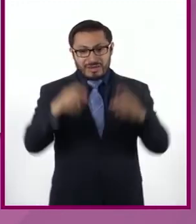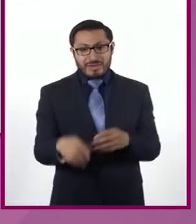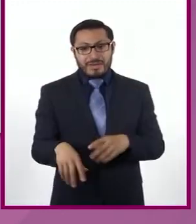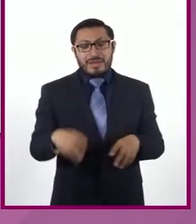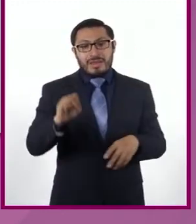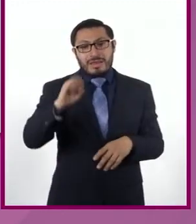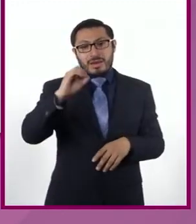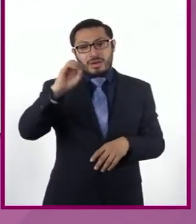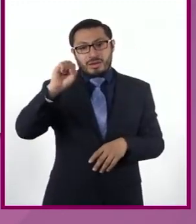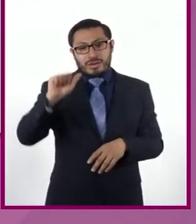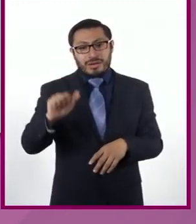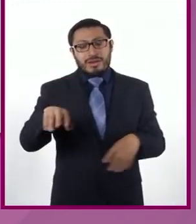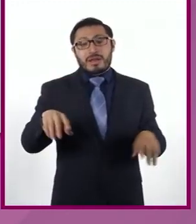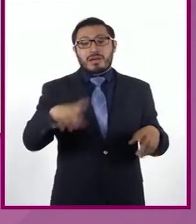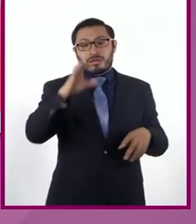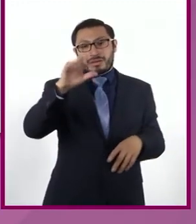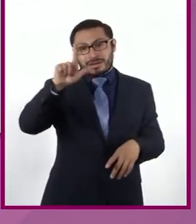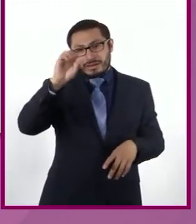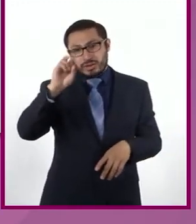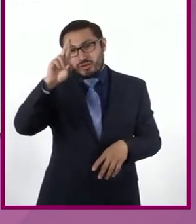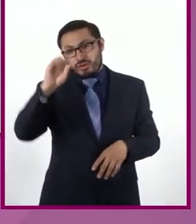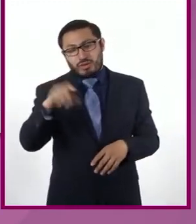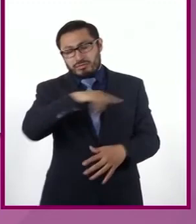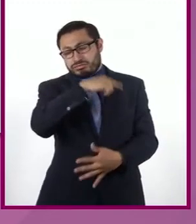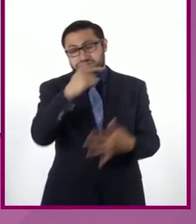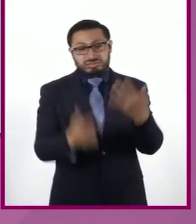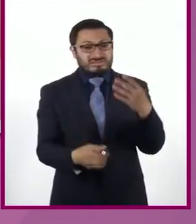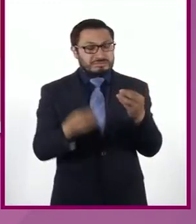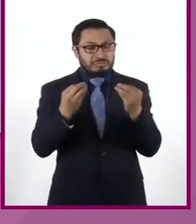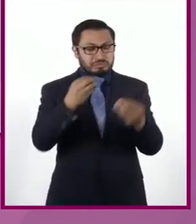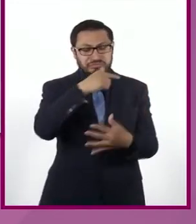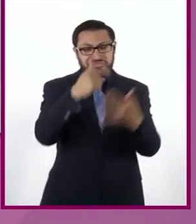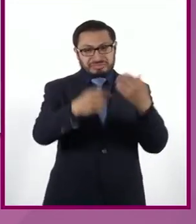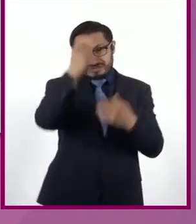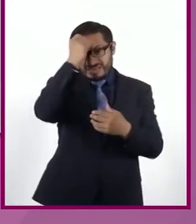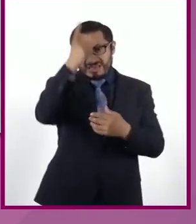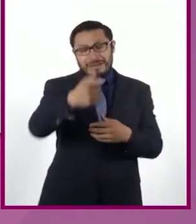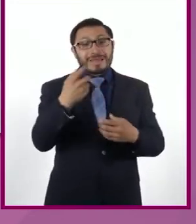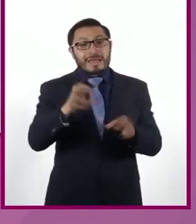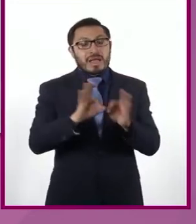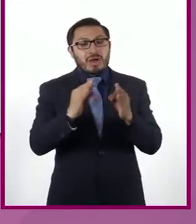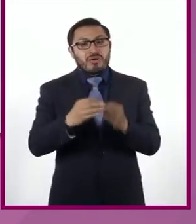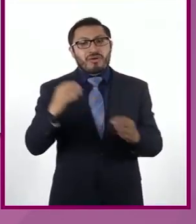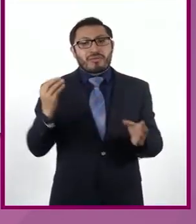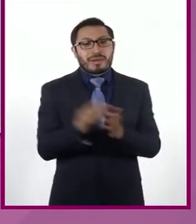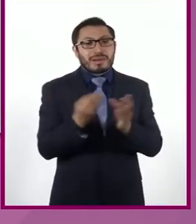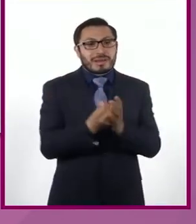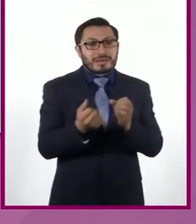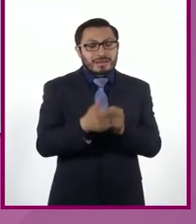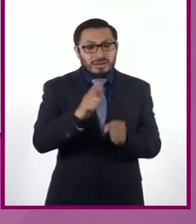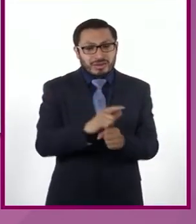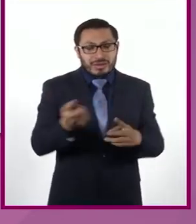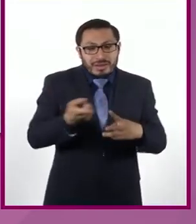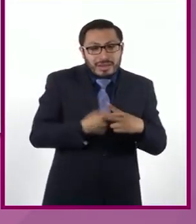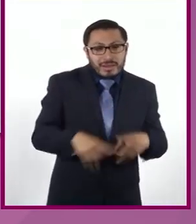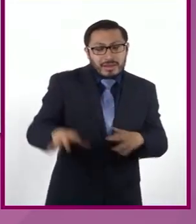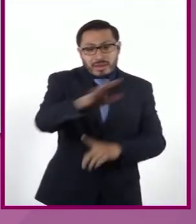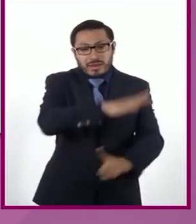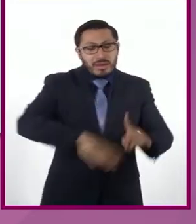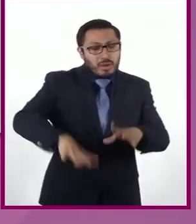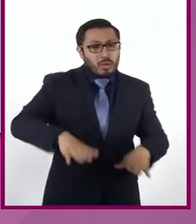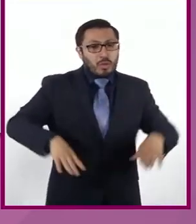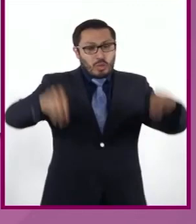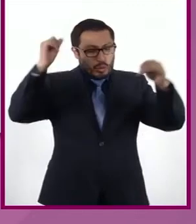el blanqueado con cloro, entre muchos otros inventos. Fue así como una clase social que surgió en la periferia de los castillos